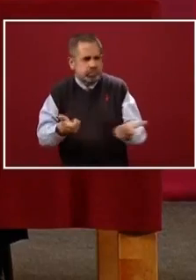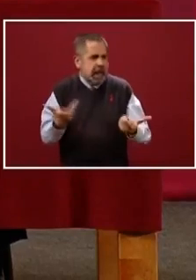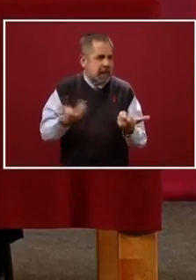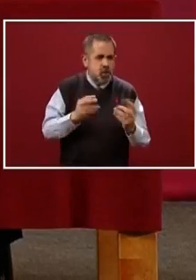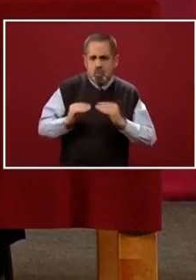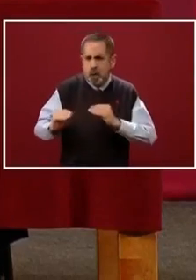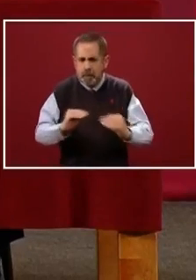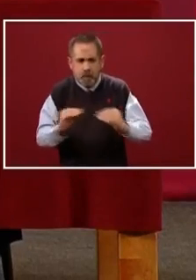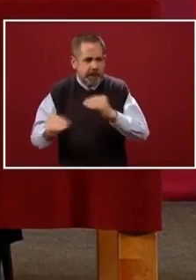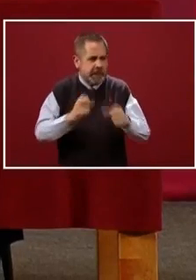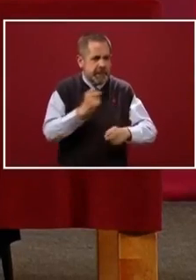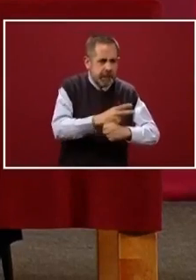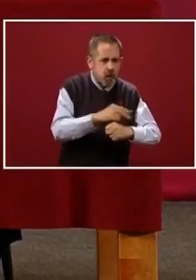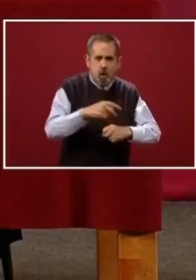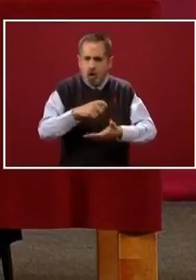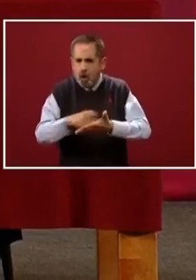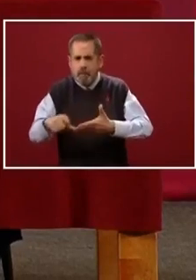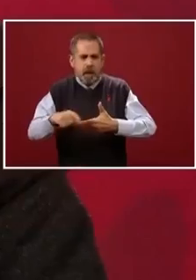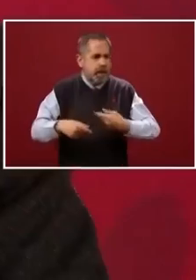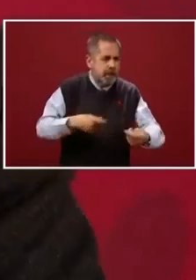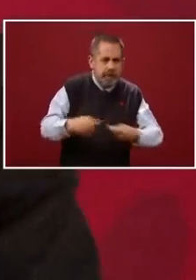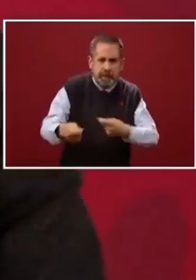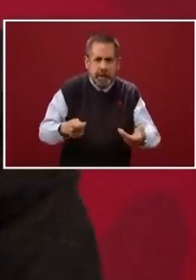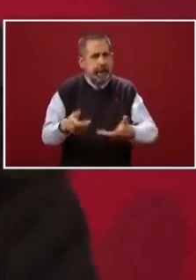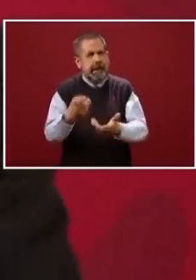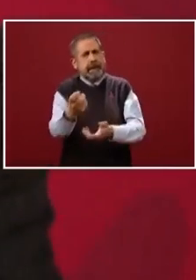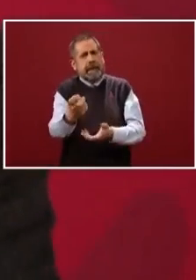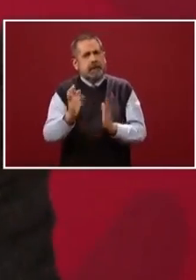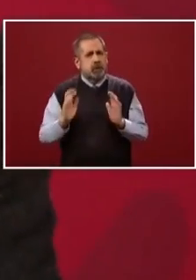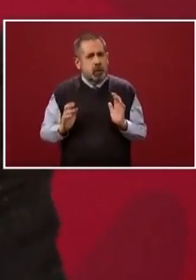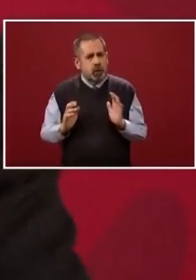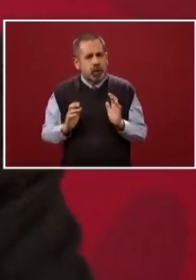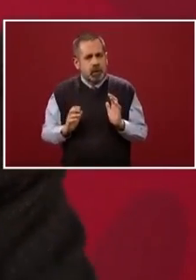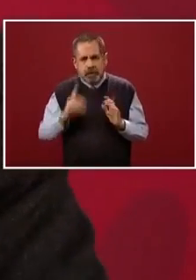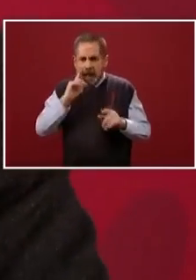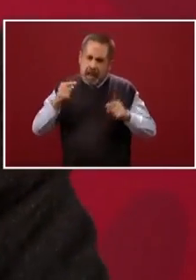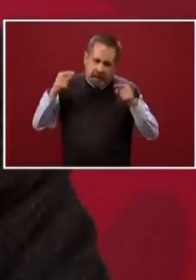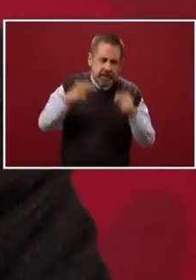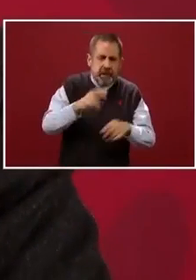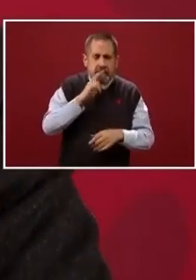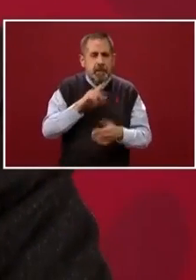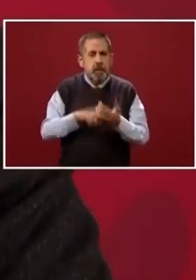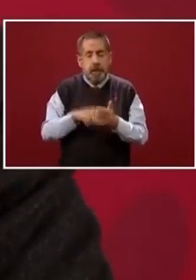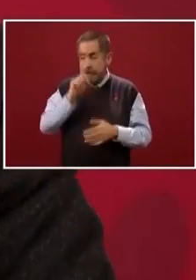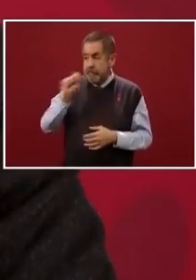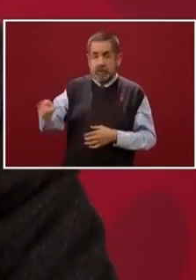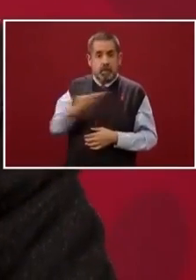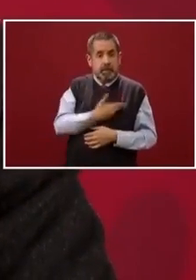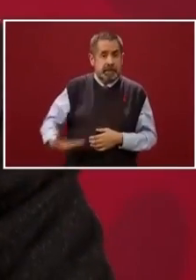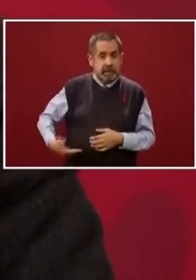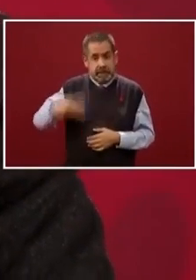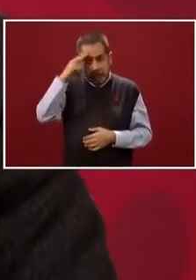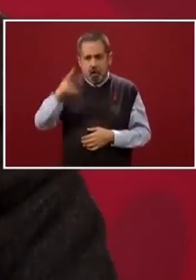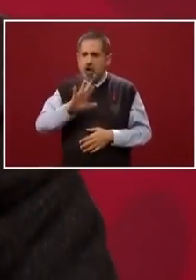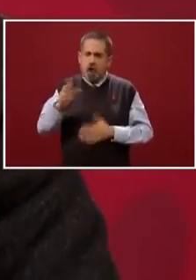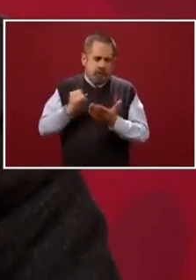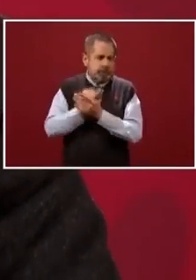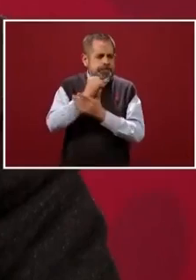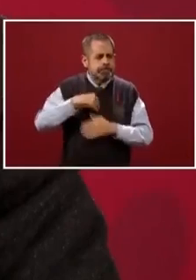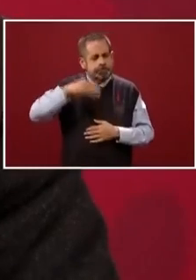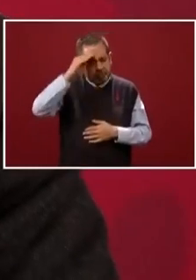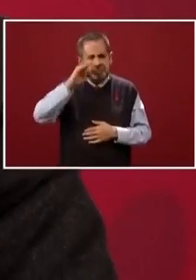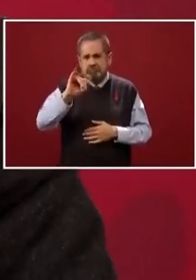de actuar tempranamente, de actuar de manera integrada, de actuar de manera efectiva, y el propio presidente de la República ha tomado